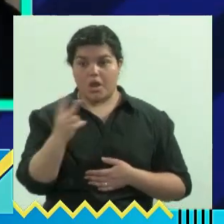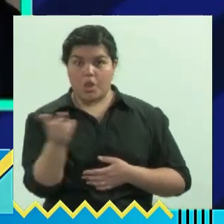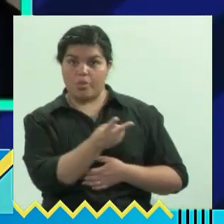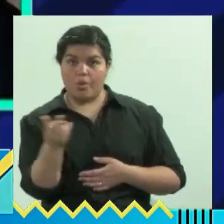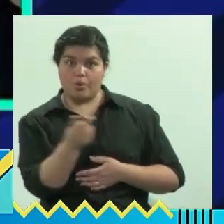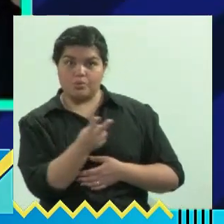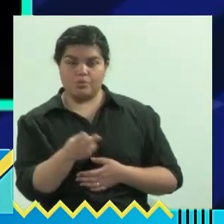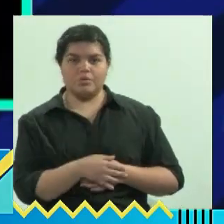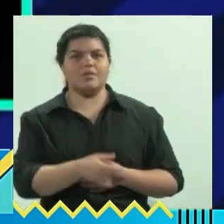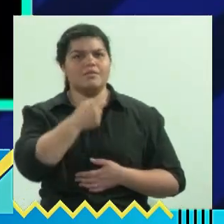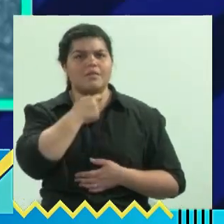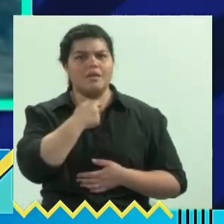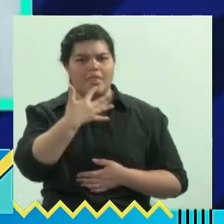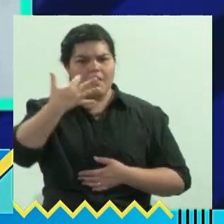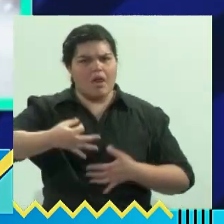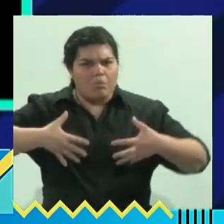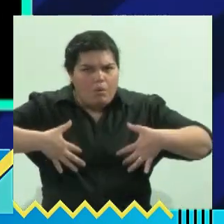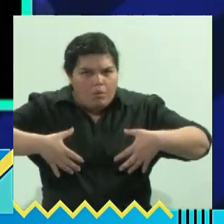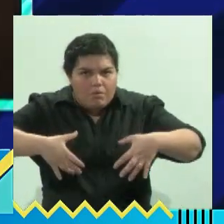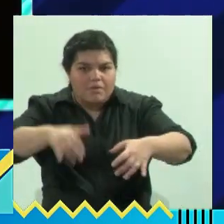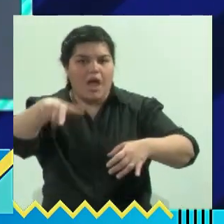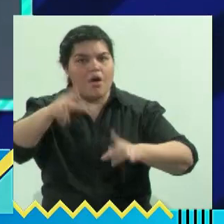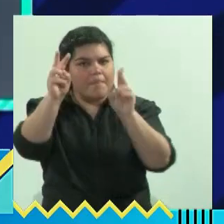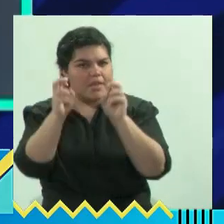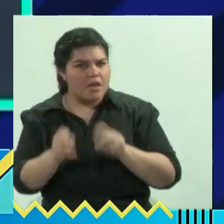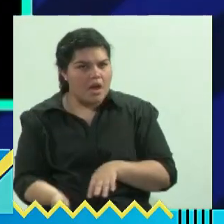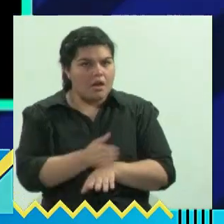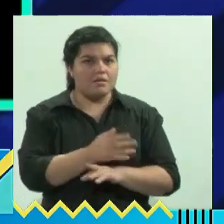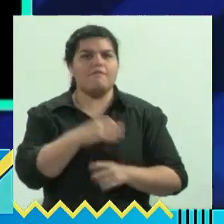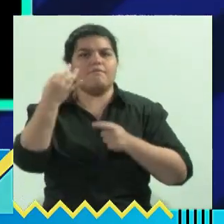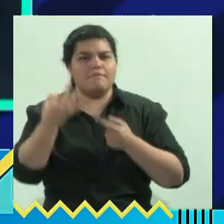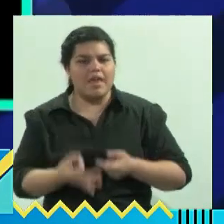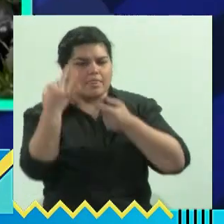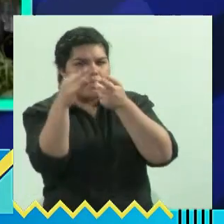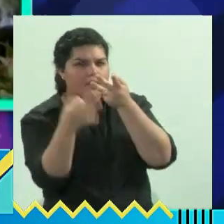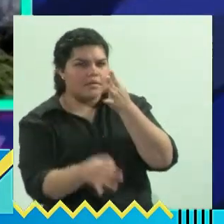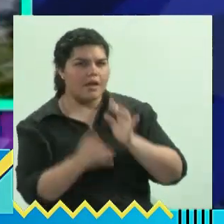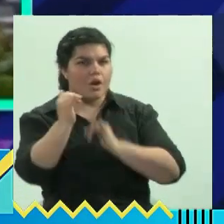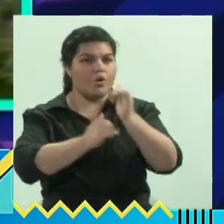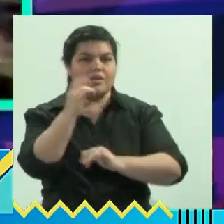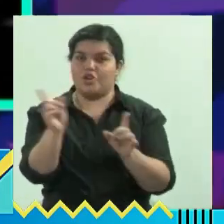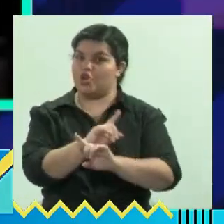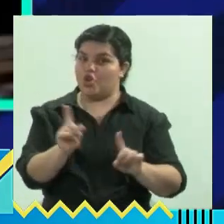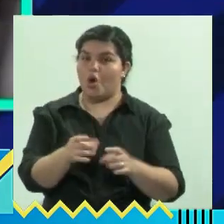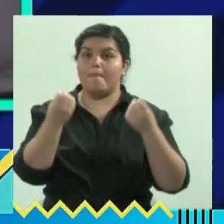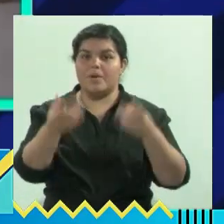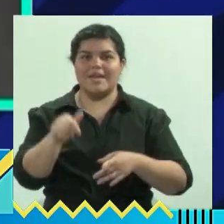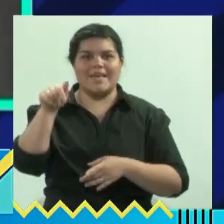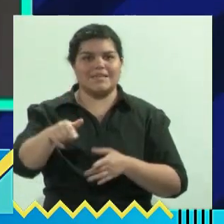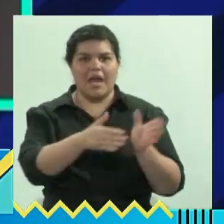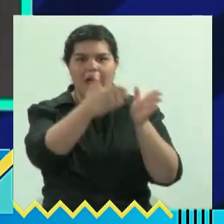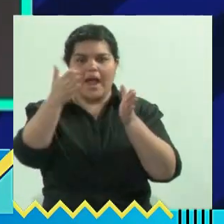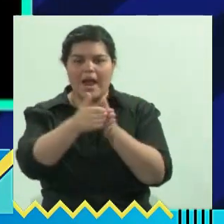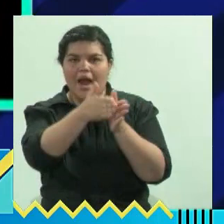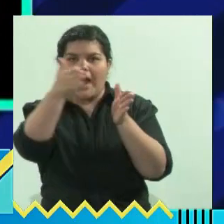probar la existencia de un monstruo al que están investigando. No voy a dar muchos detalles al respecto porque no queremos spoilear uno de los mejores